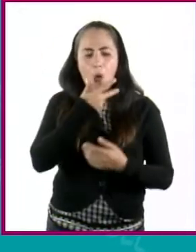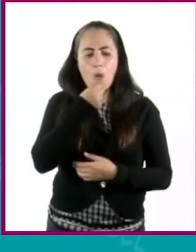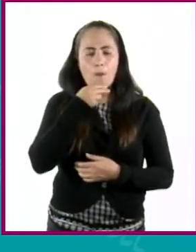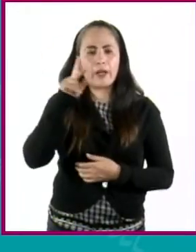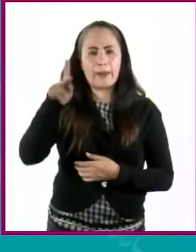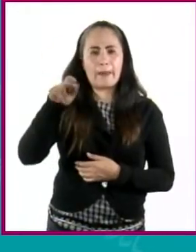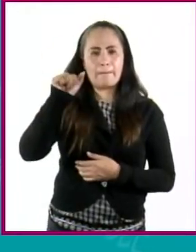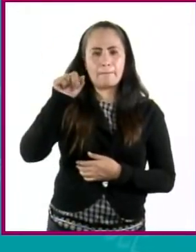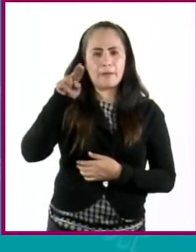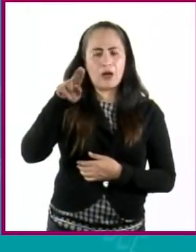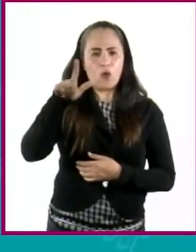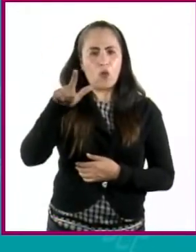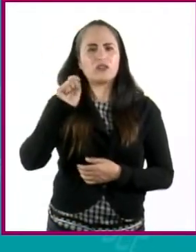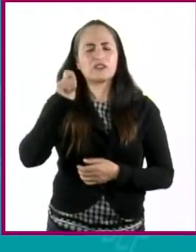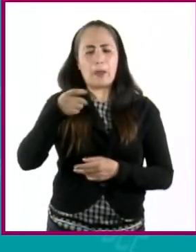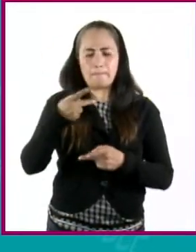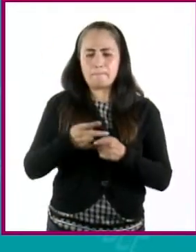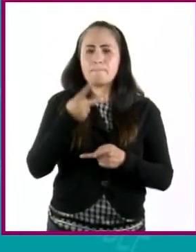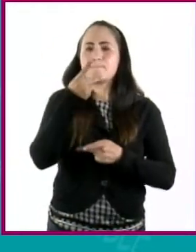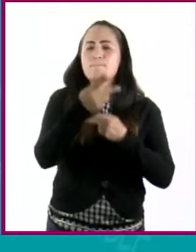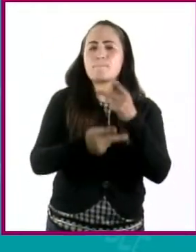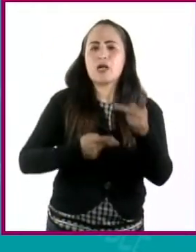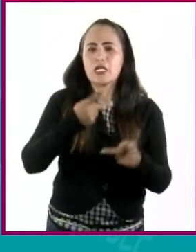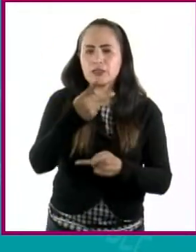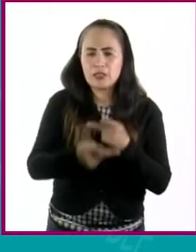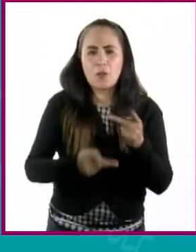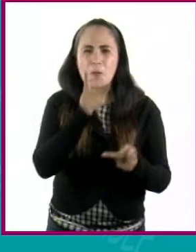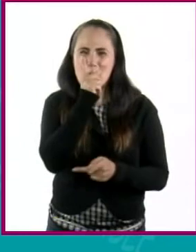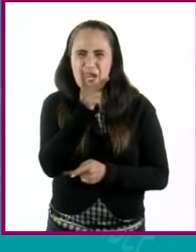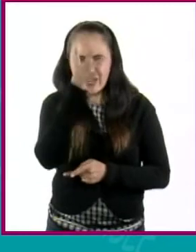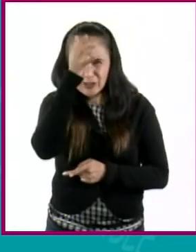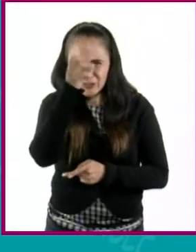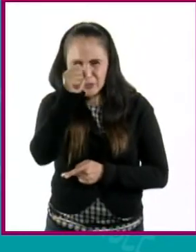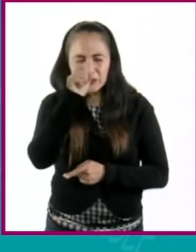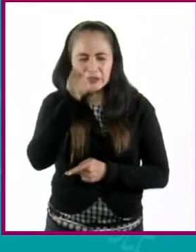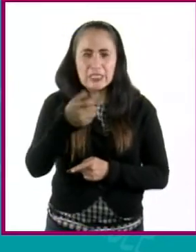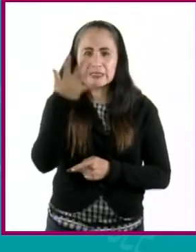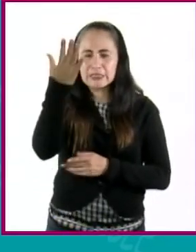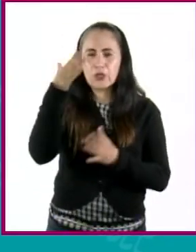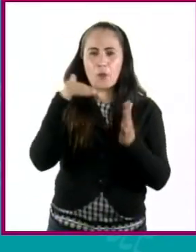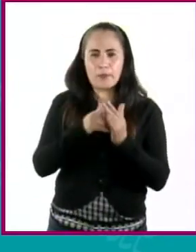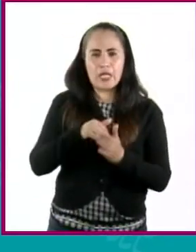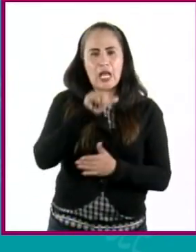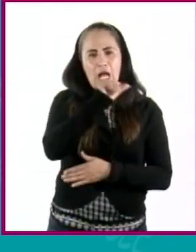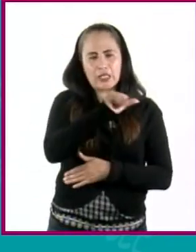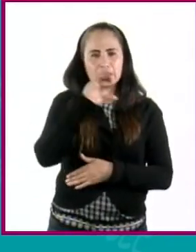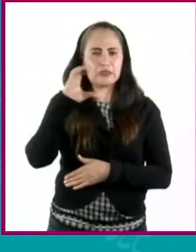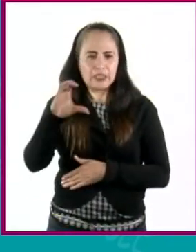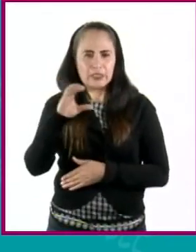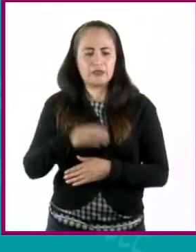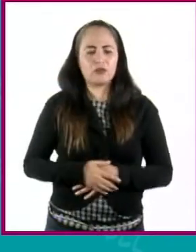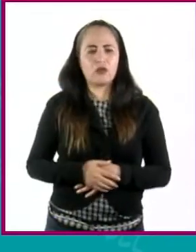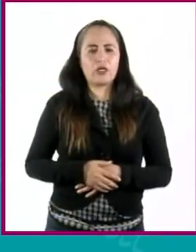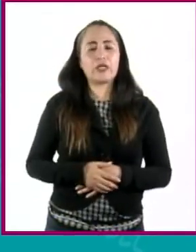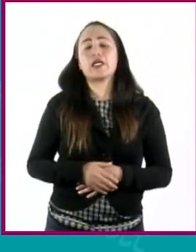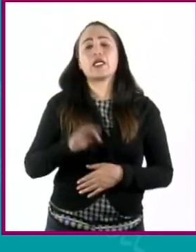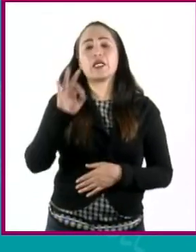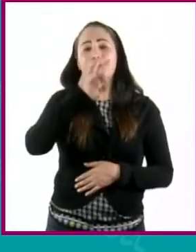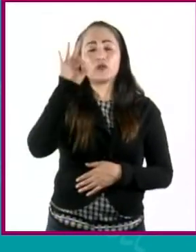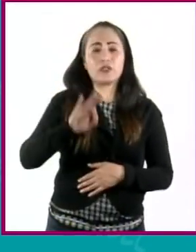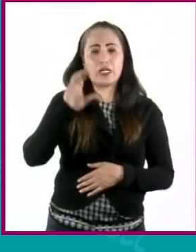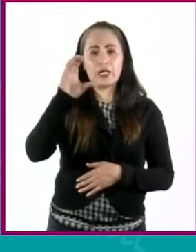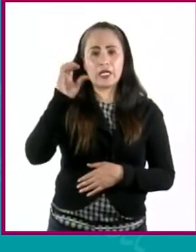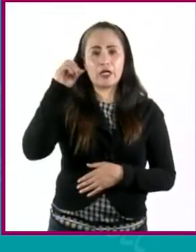el concepto de préstamo existe desde 5.000 años antes de Cristo y se tiene registro del concepto de interés compuesto desde